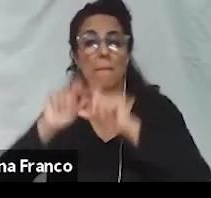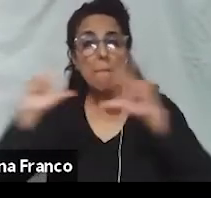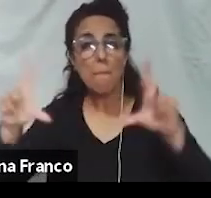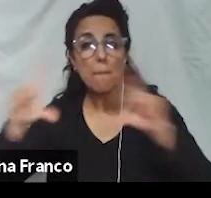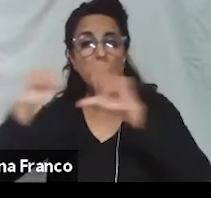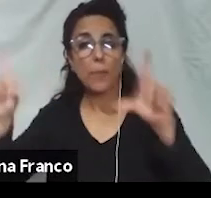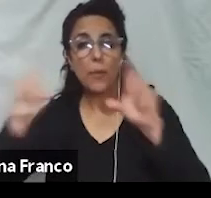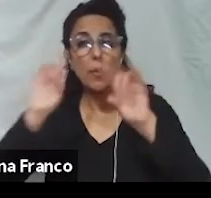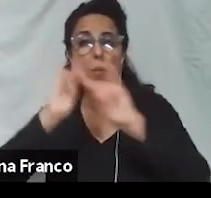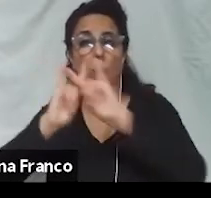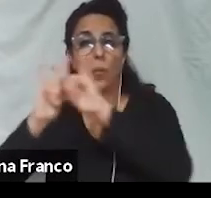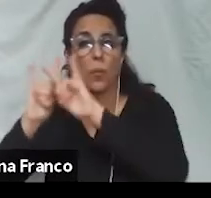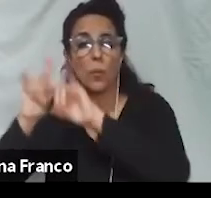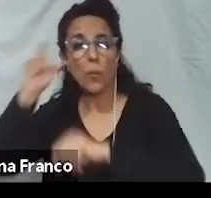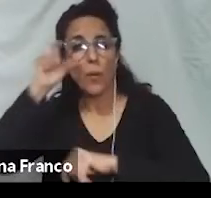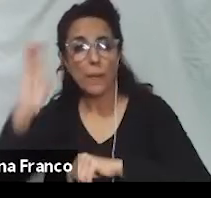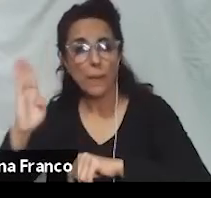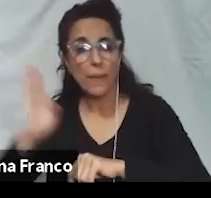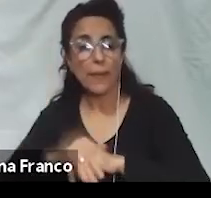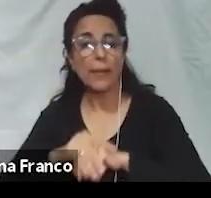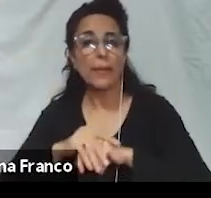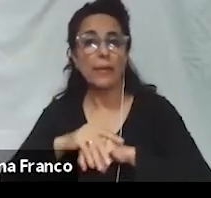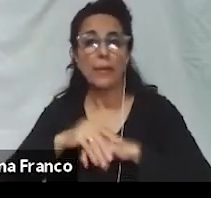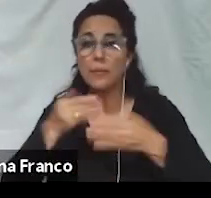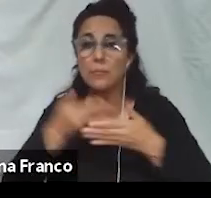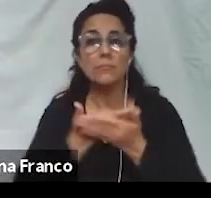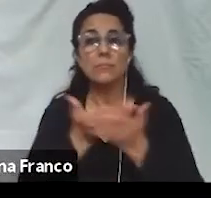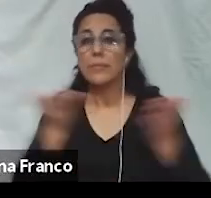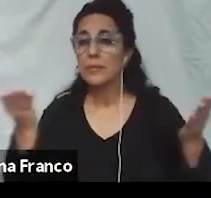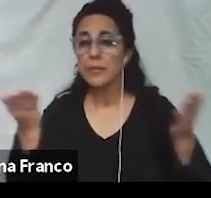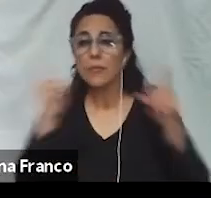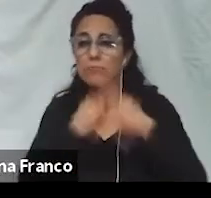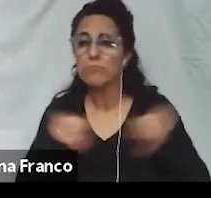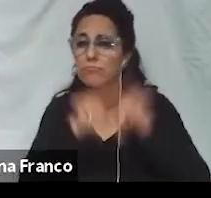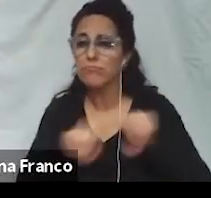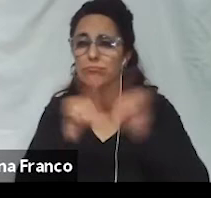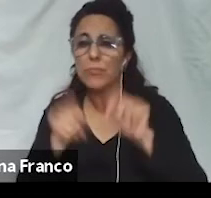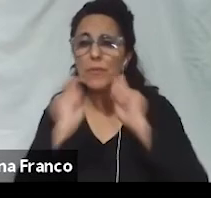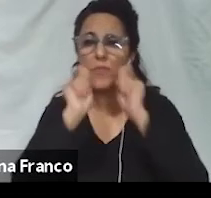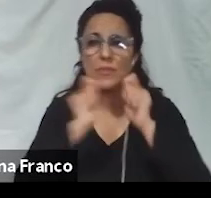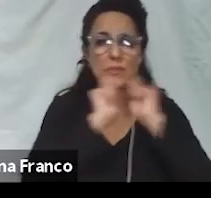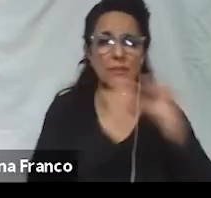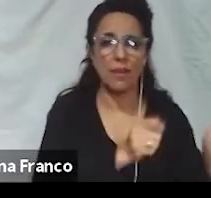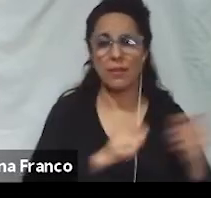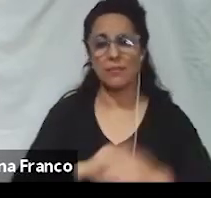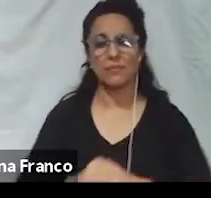que principales del sitio web y que el usuario va a visitar constantemente.